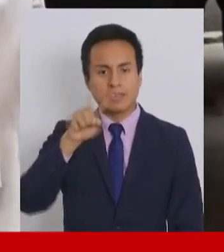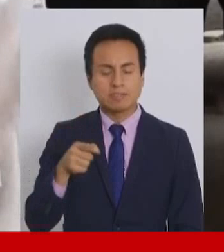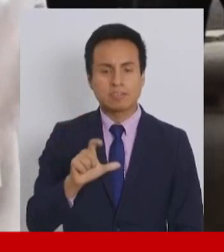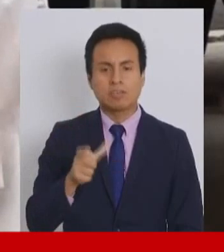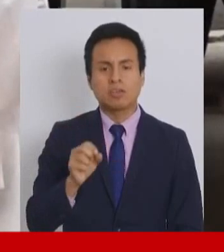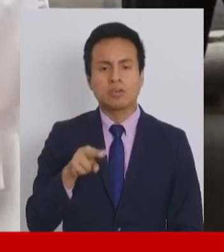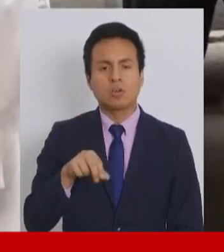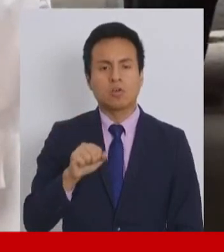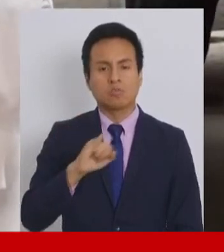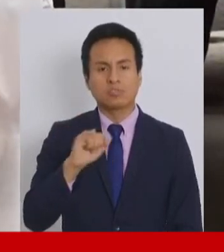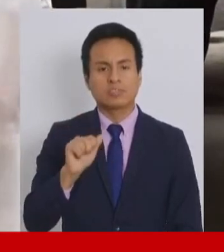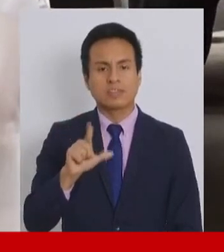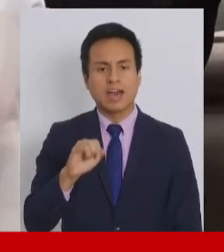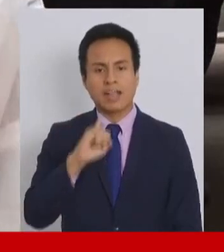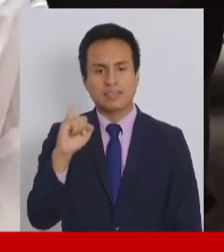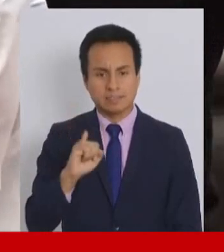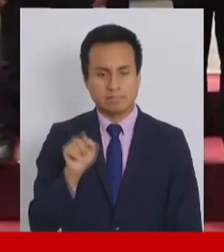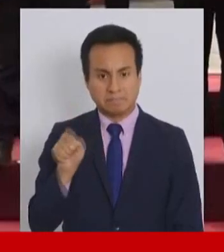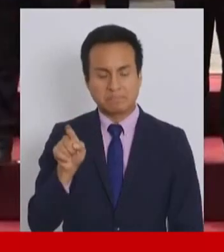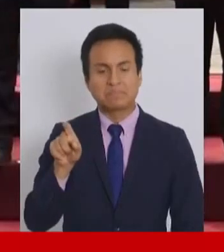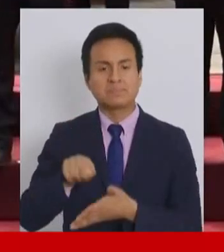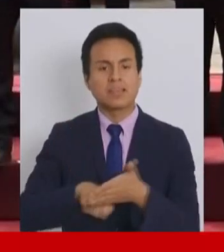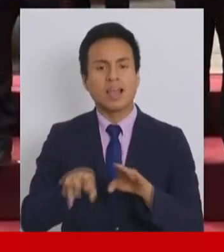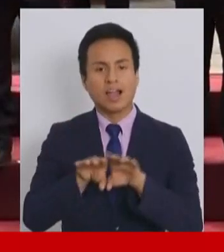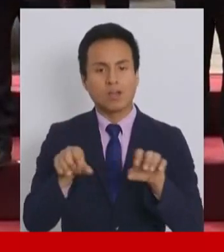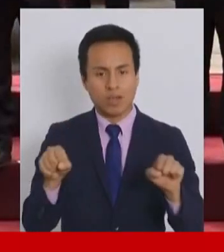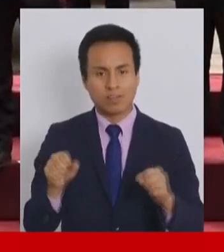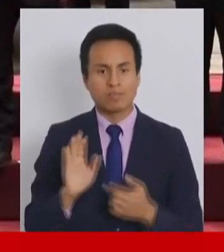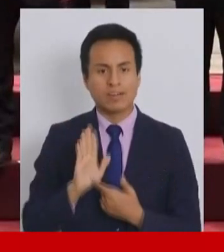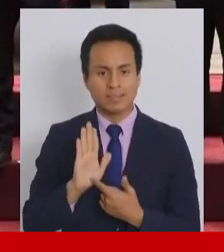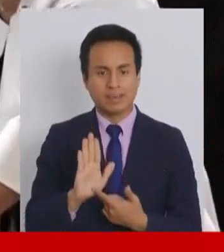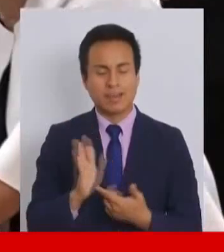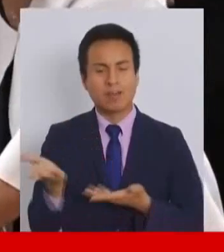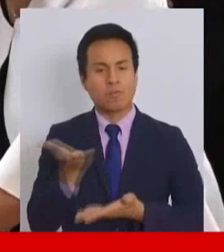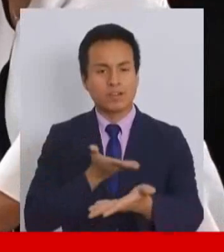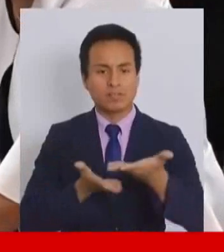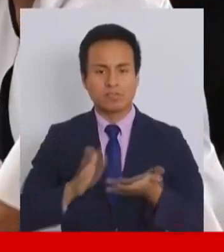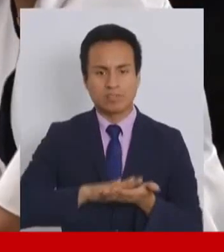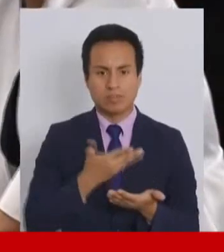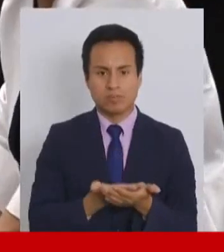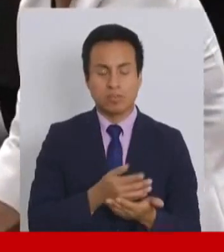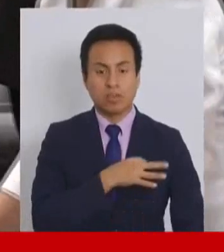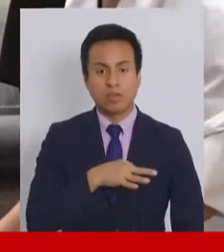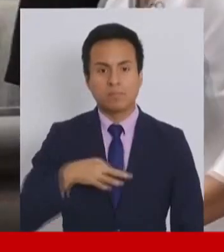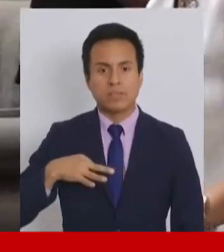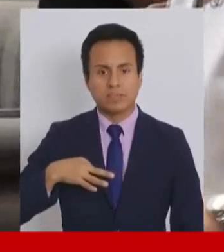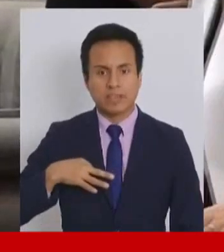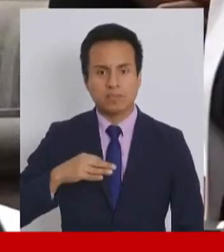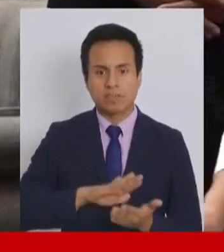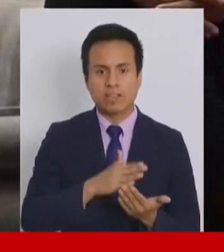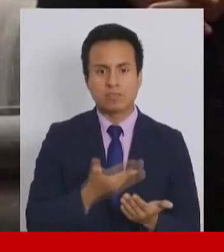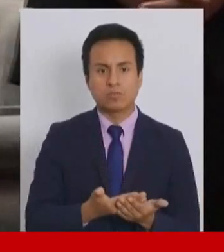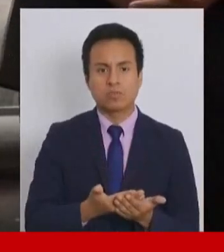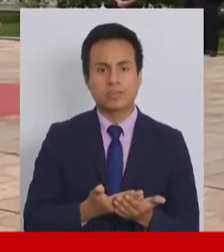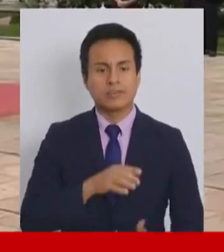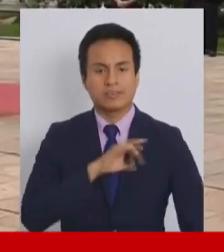recordamos que son una serie de acuerdos firma, bilaterales, este acuerdo de parte de la agenda del en presidente de salud entre los Alberto Fernández de salud de la